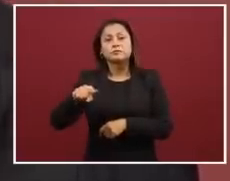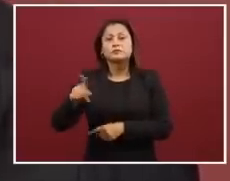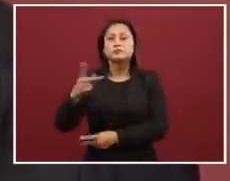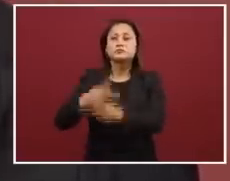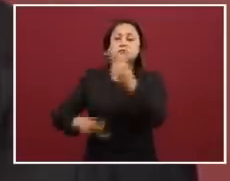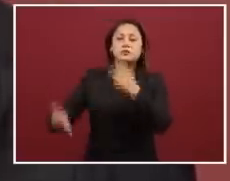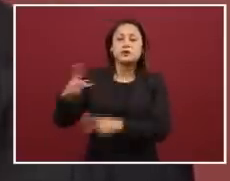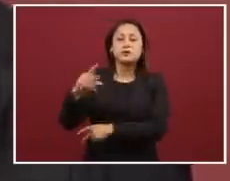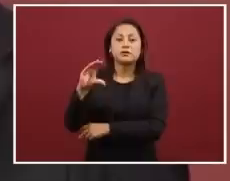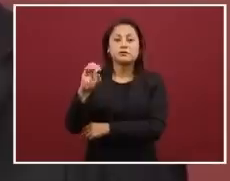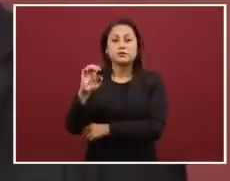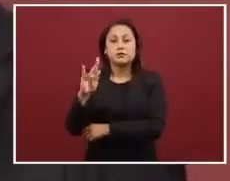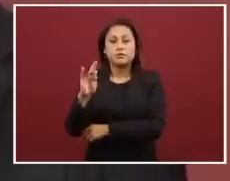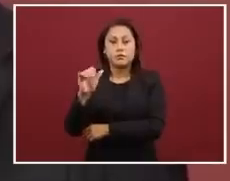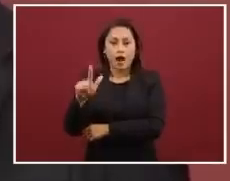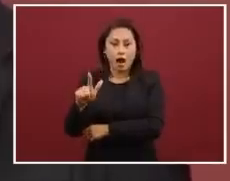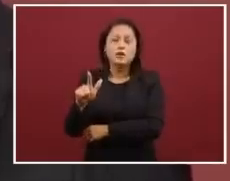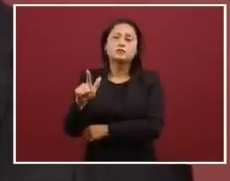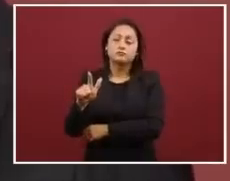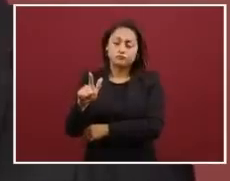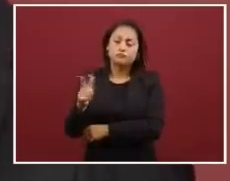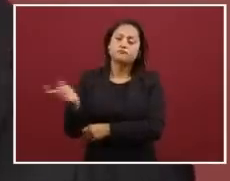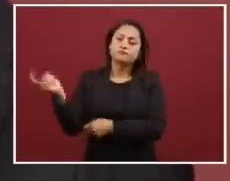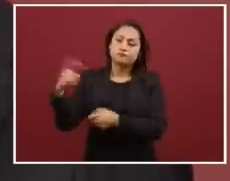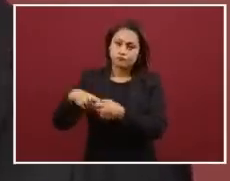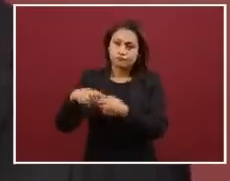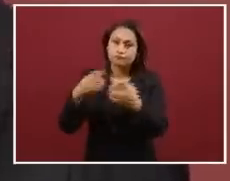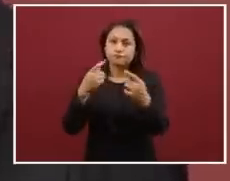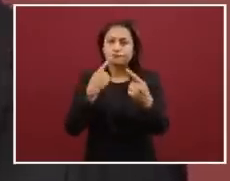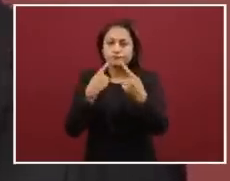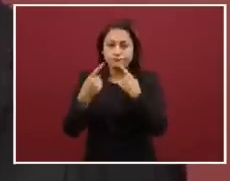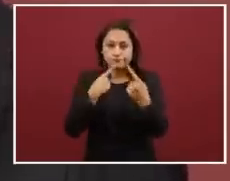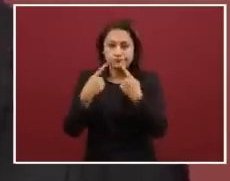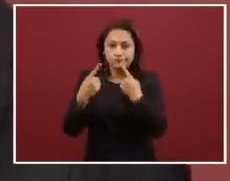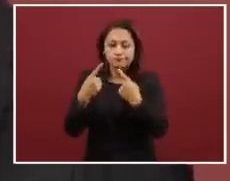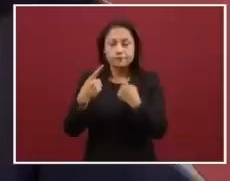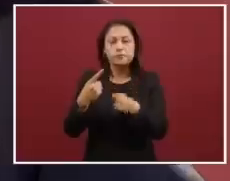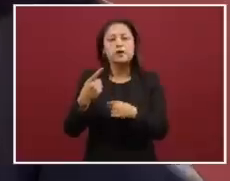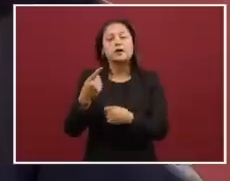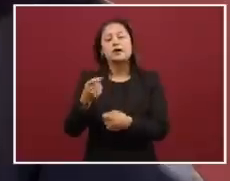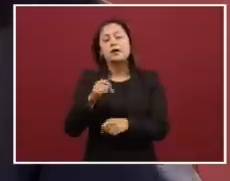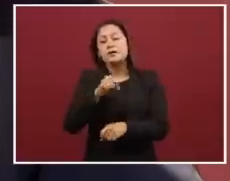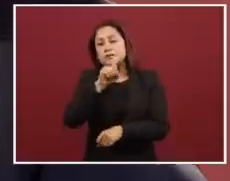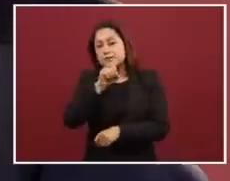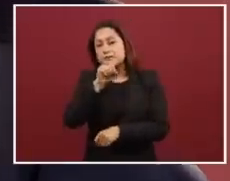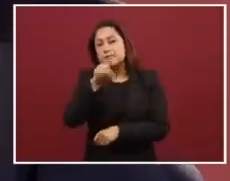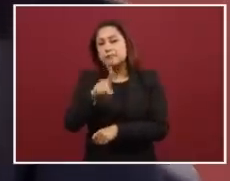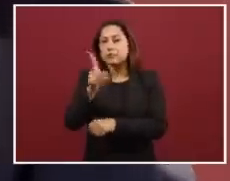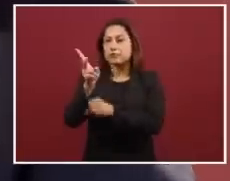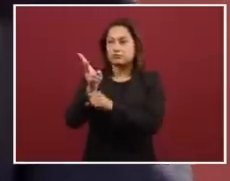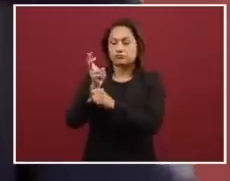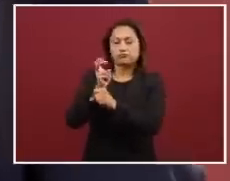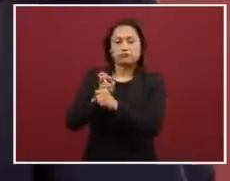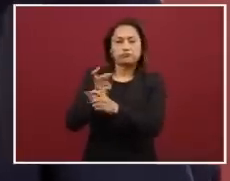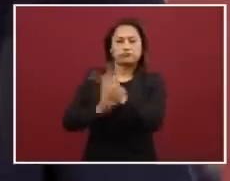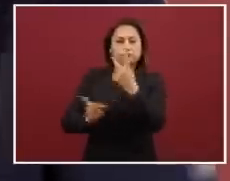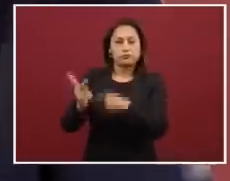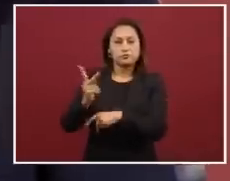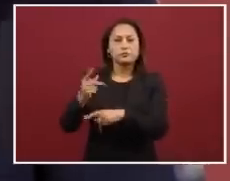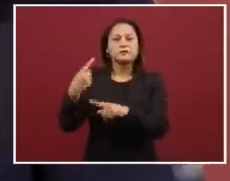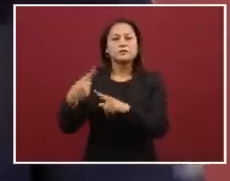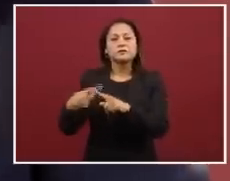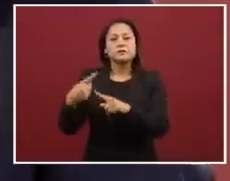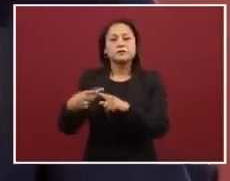CEPAL, vamos a tener también la presencia y probablemente vamos a invitar al